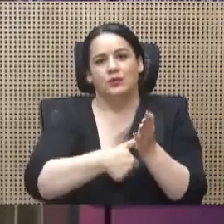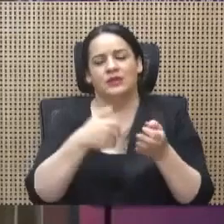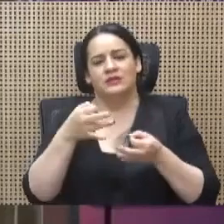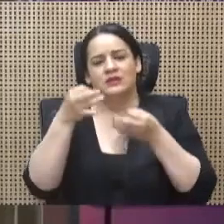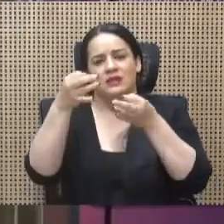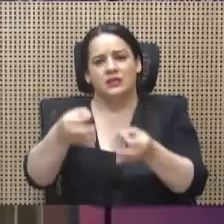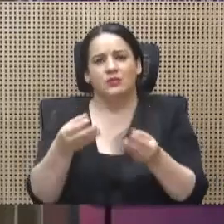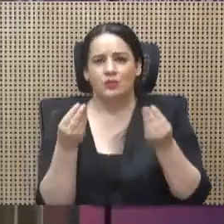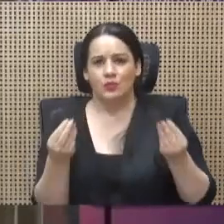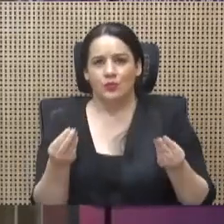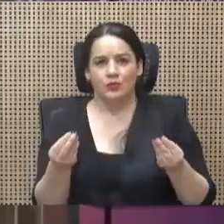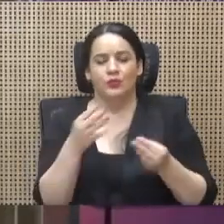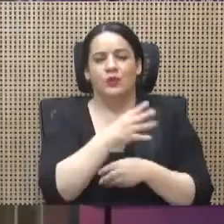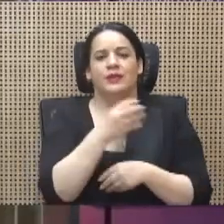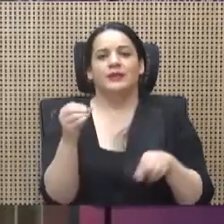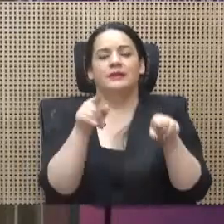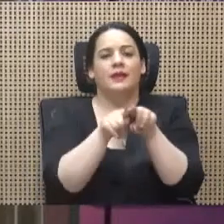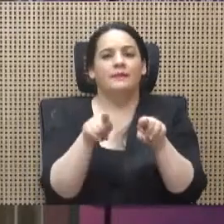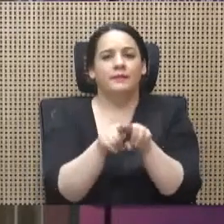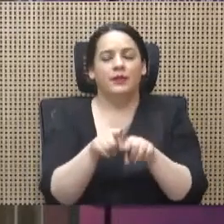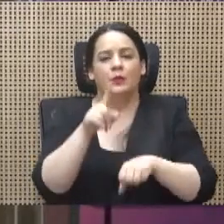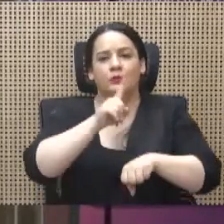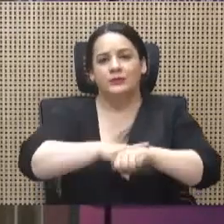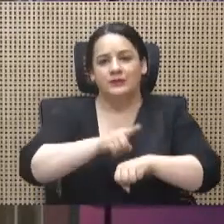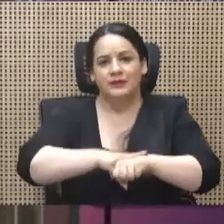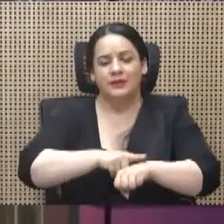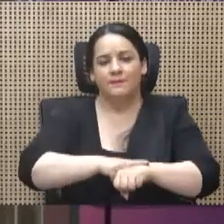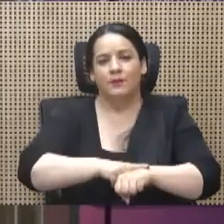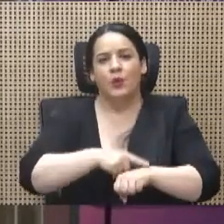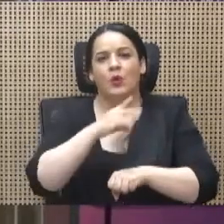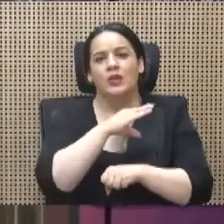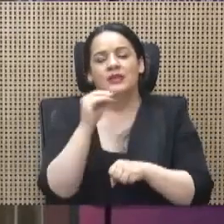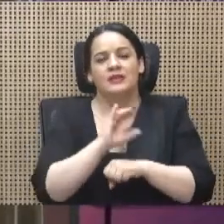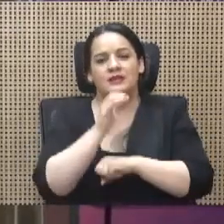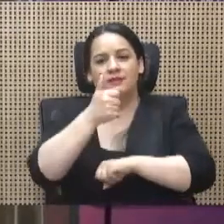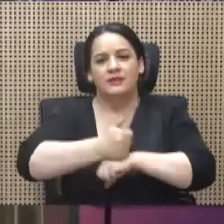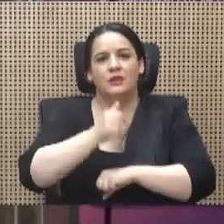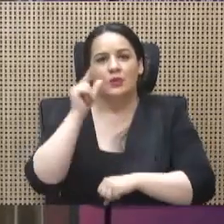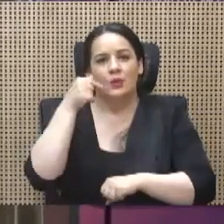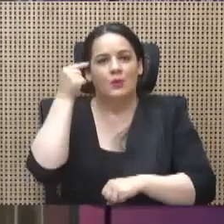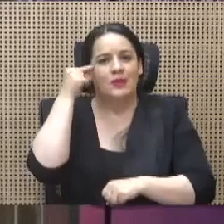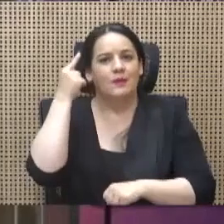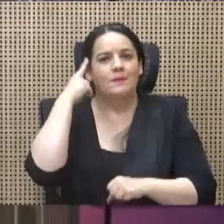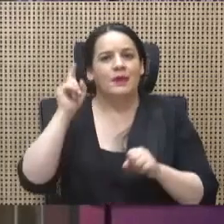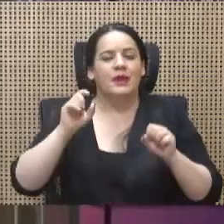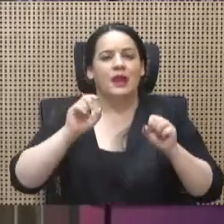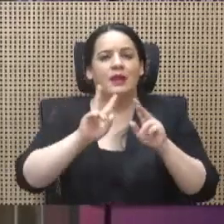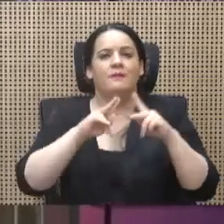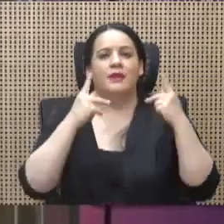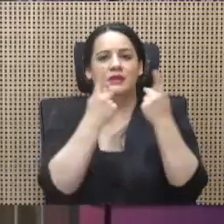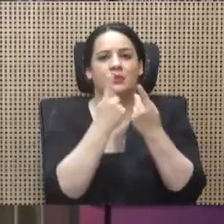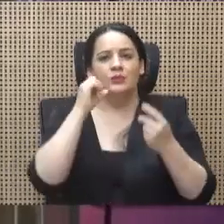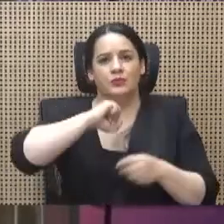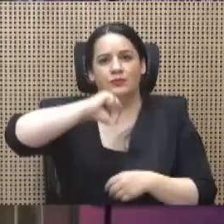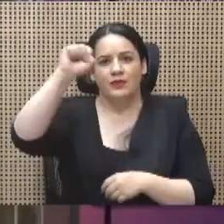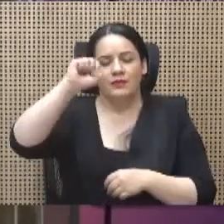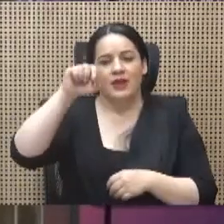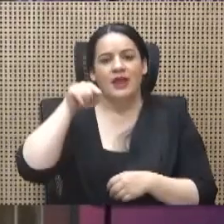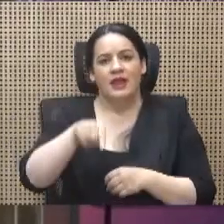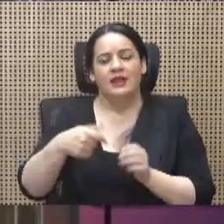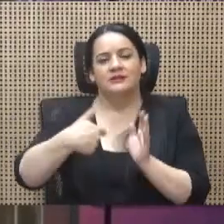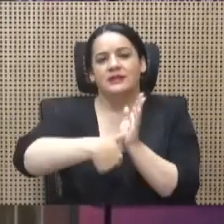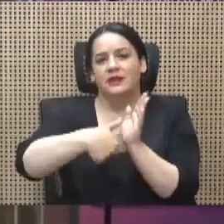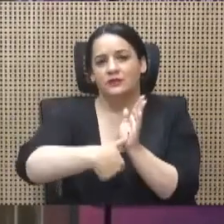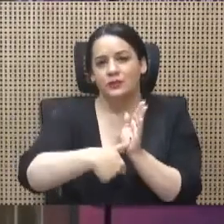y por otra parte un tiempo de conformación de gobierno para el partido triunfador en las elecciones